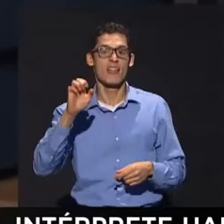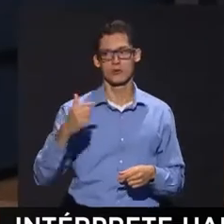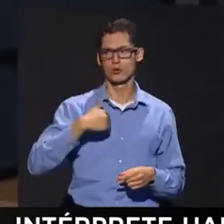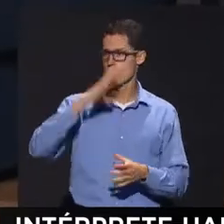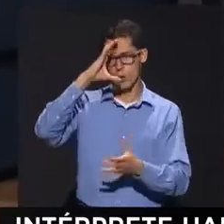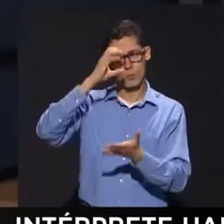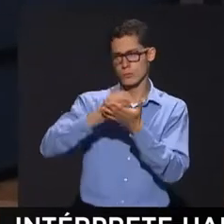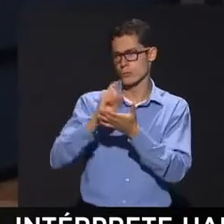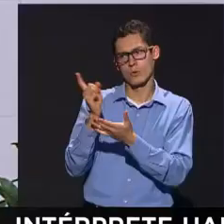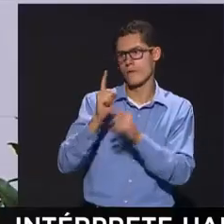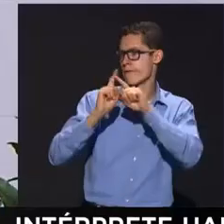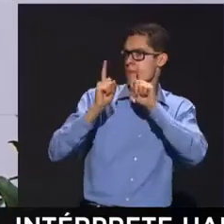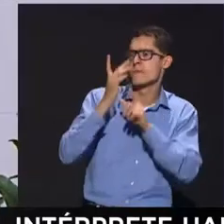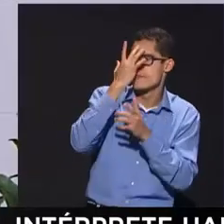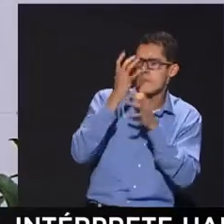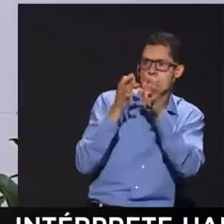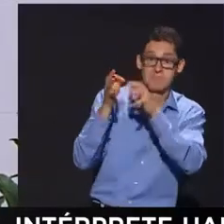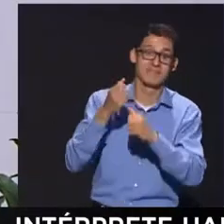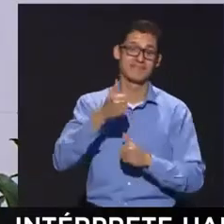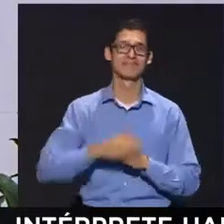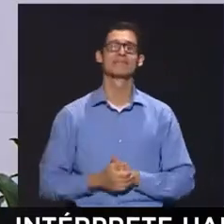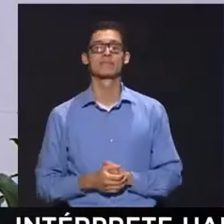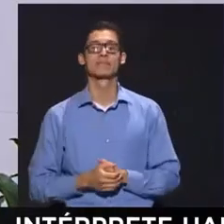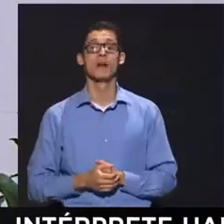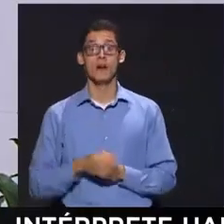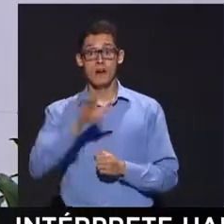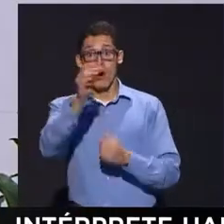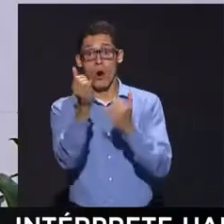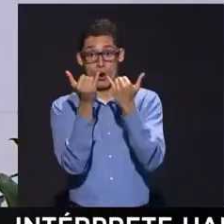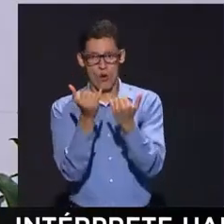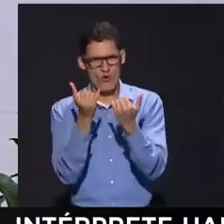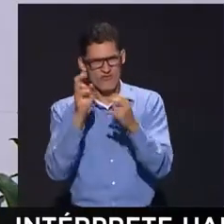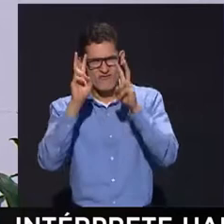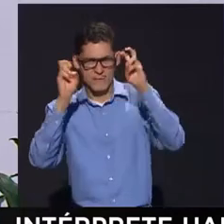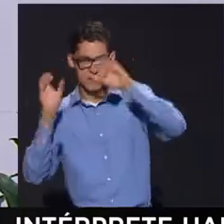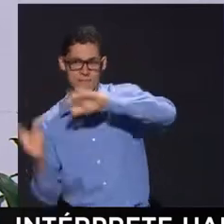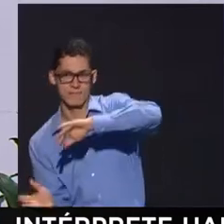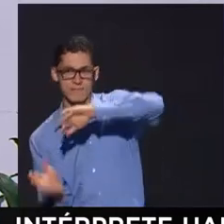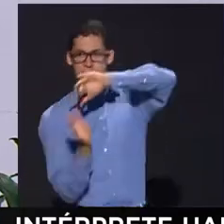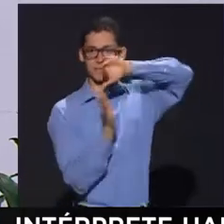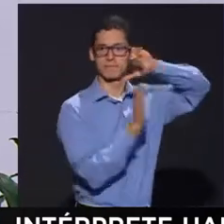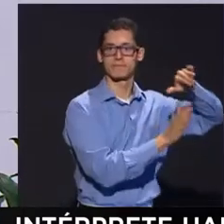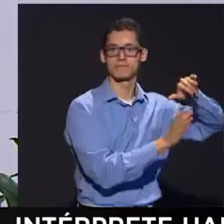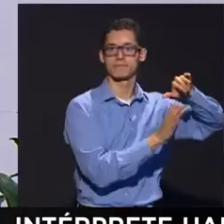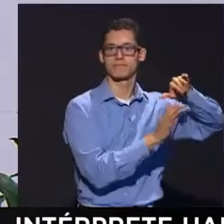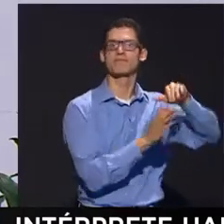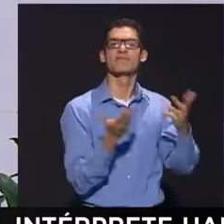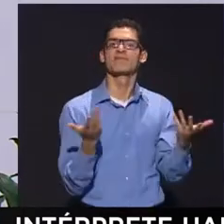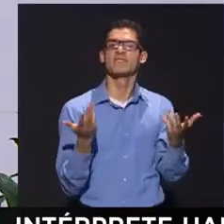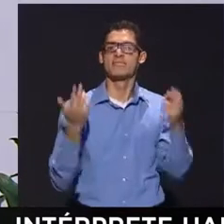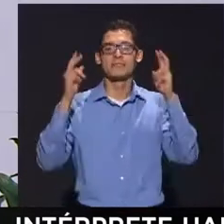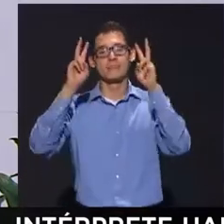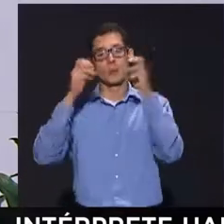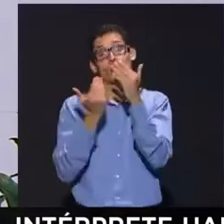hogares a todos les va a gustar, y es cómo hoy EPM viene manejando toda esta situación, toda esta crisis, los beneficios, las normativas que